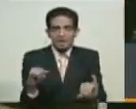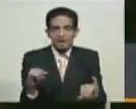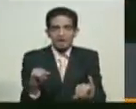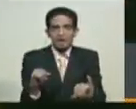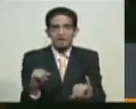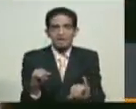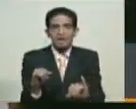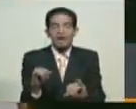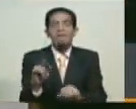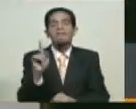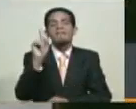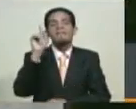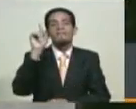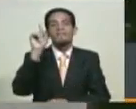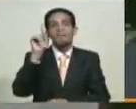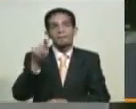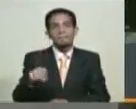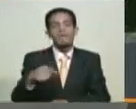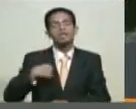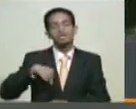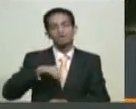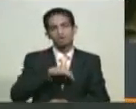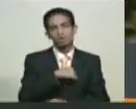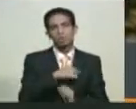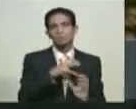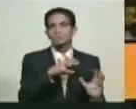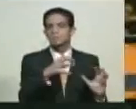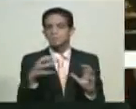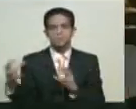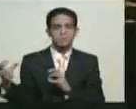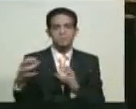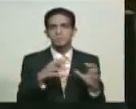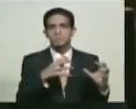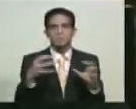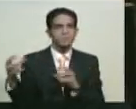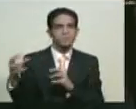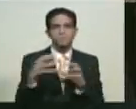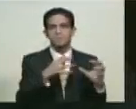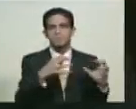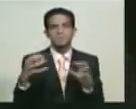también hemos tenido mecanismos de guerra económica brutales,